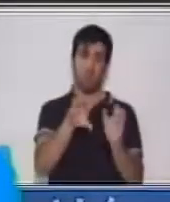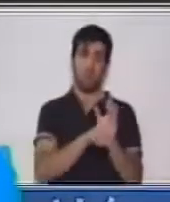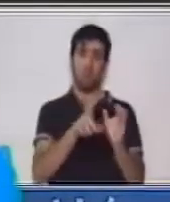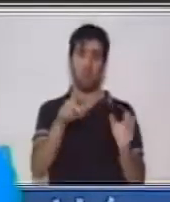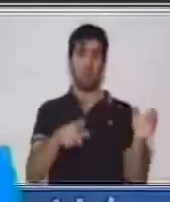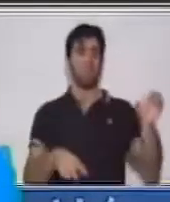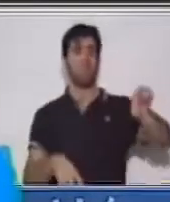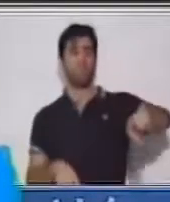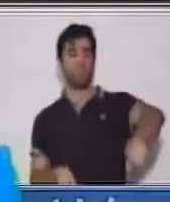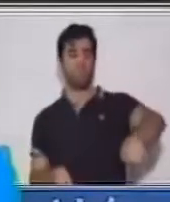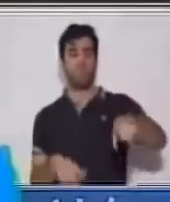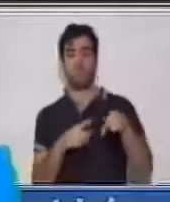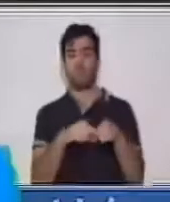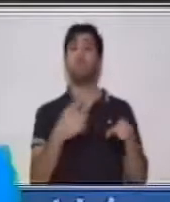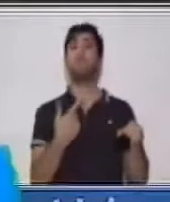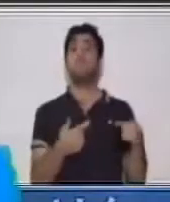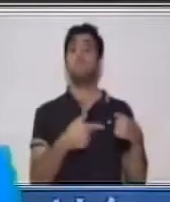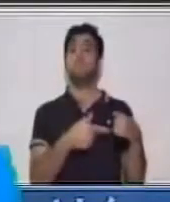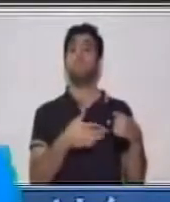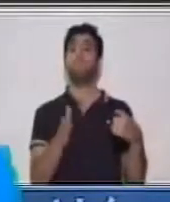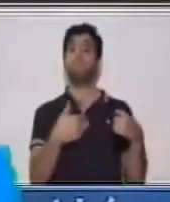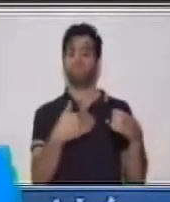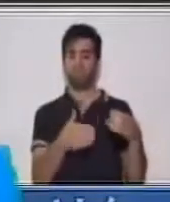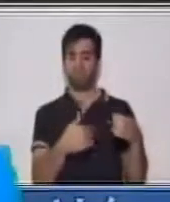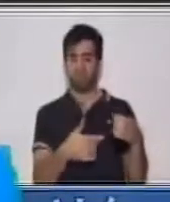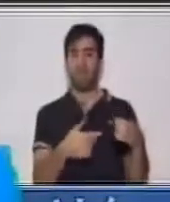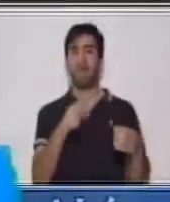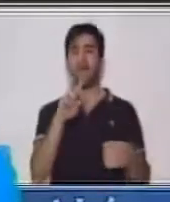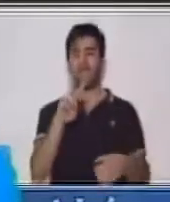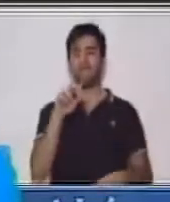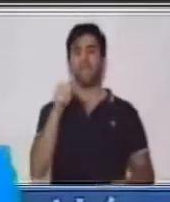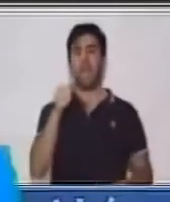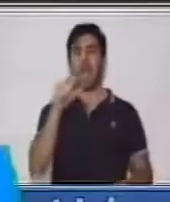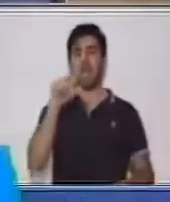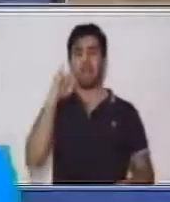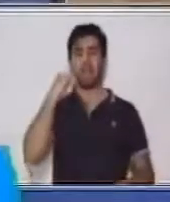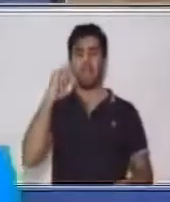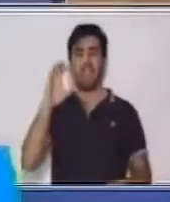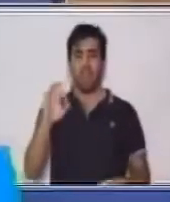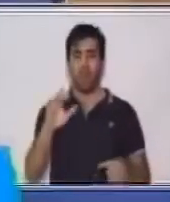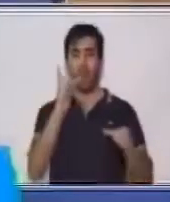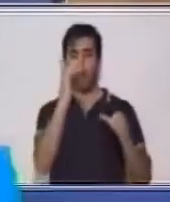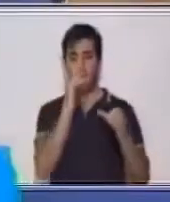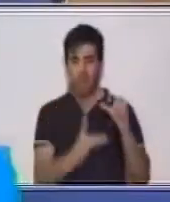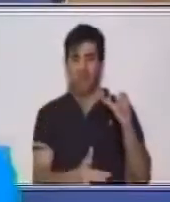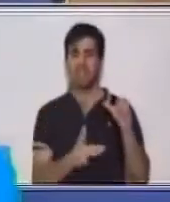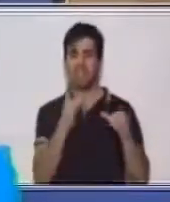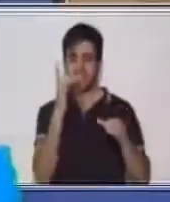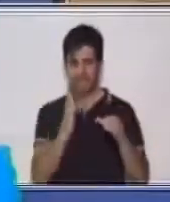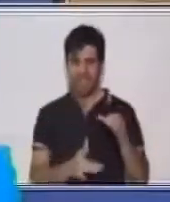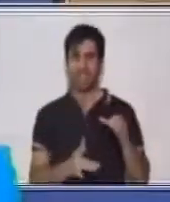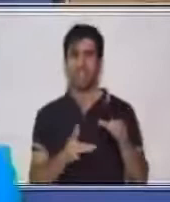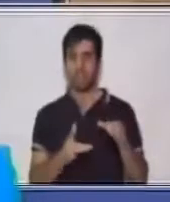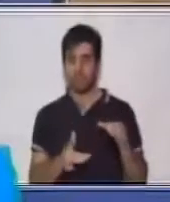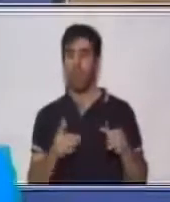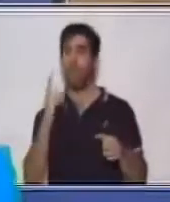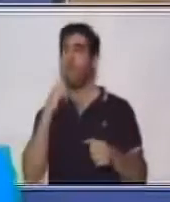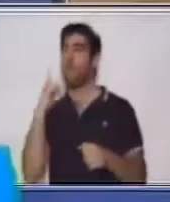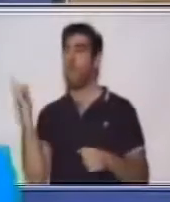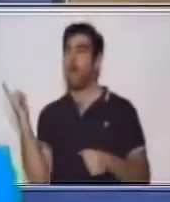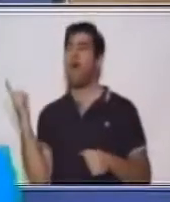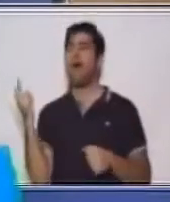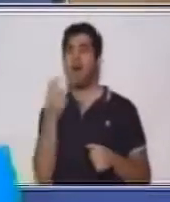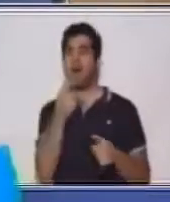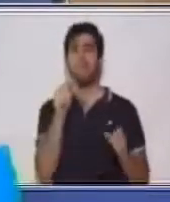sería, sí, vacío, muy bien. Entonces, ¿cómo dijimos que se llamaban estas palabras que tienen